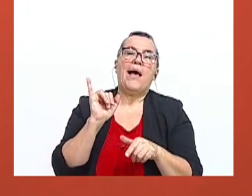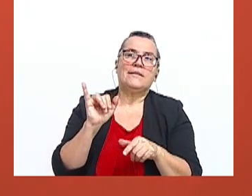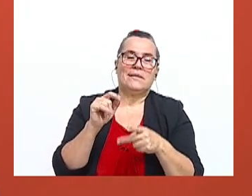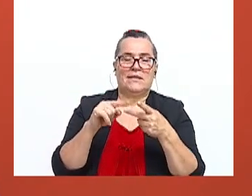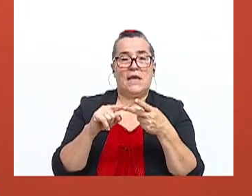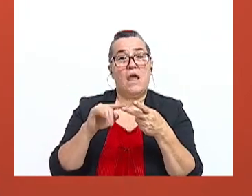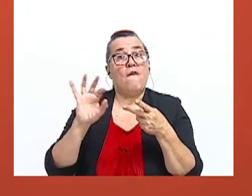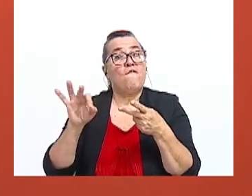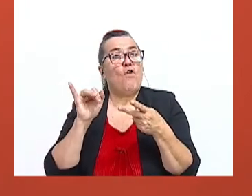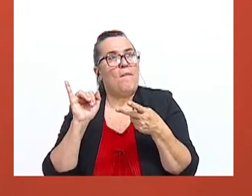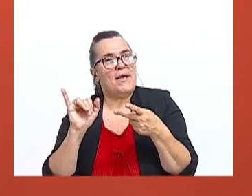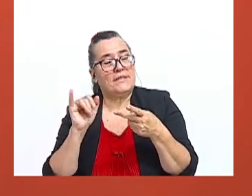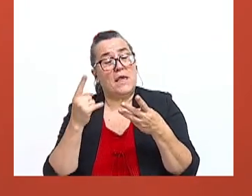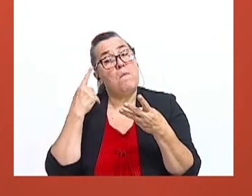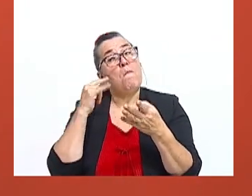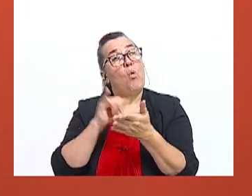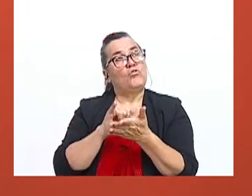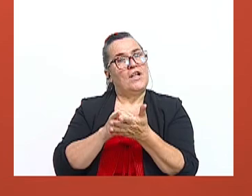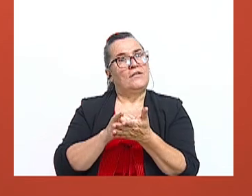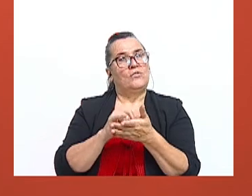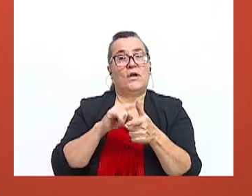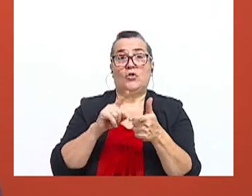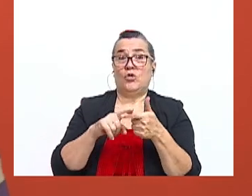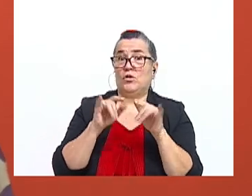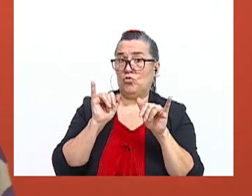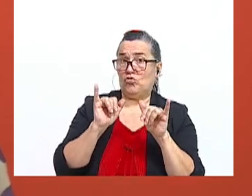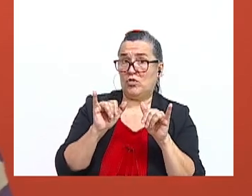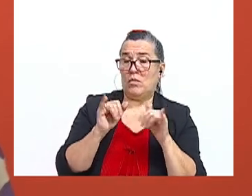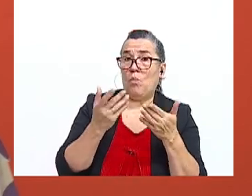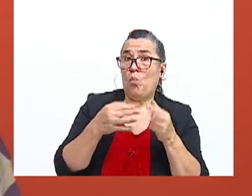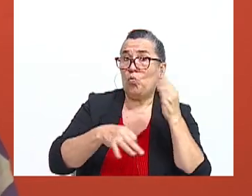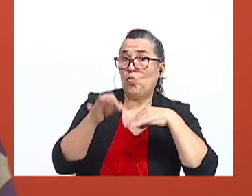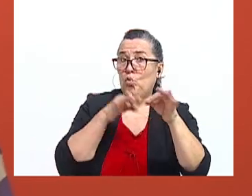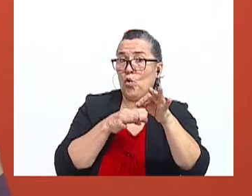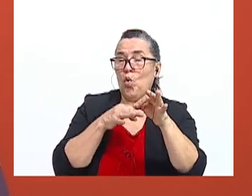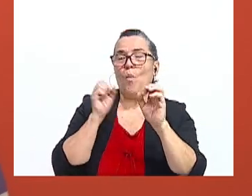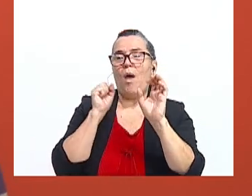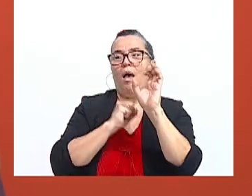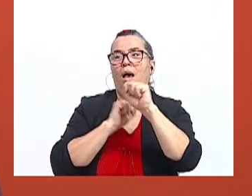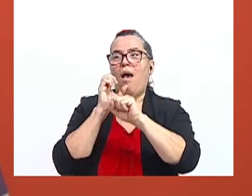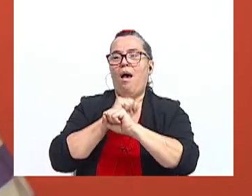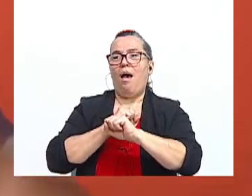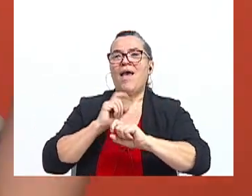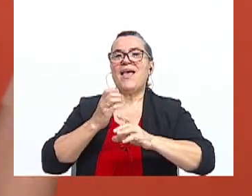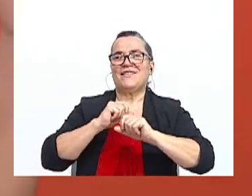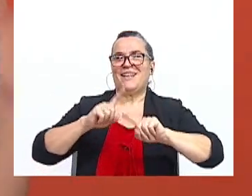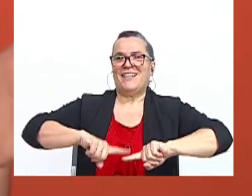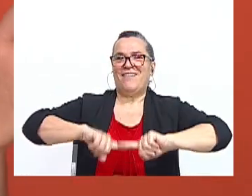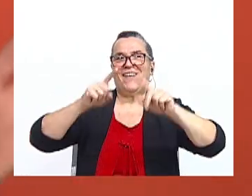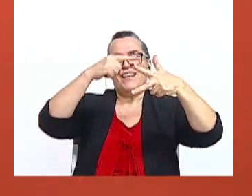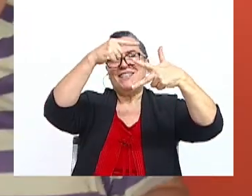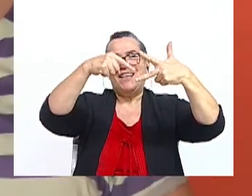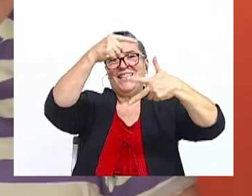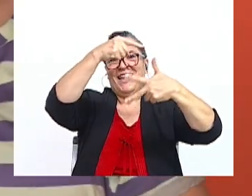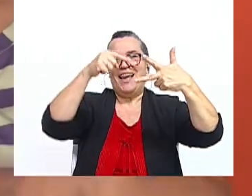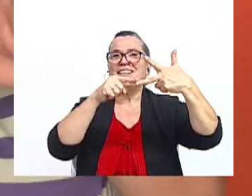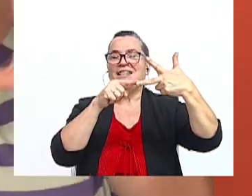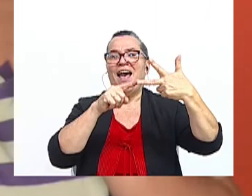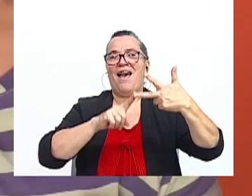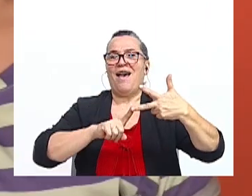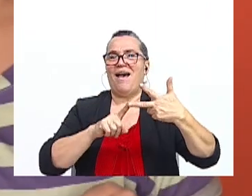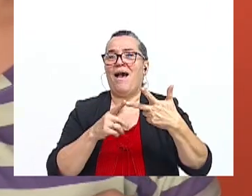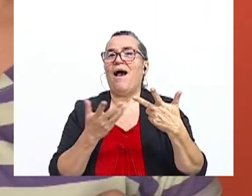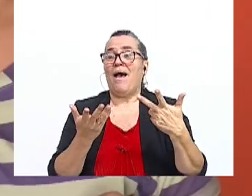de modo que, por lo tanto. Así que si puedes sustituirlo, podrás distinguirlo y diferenciarlo de todas las anteriores.